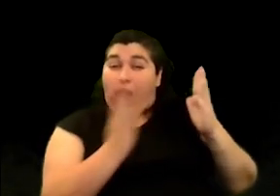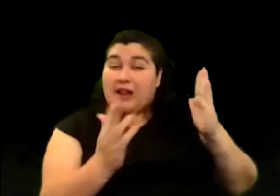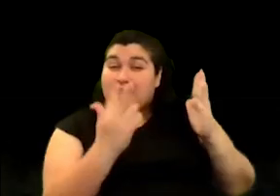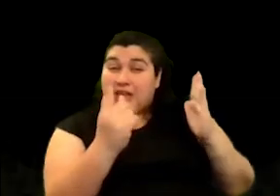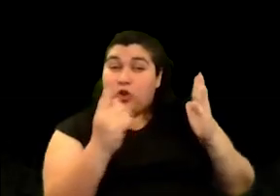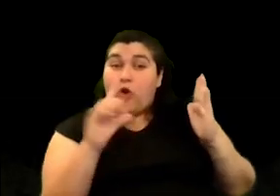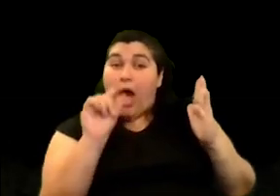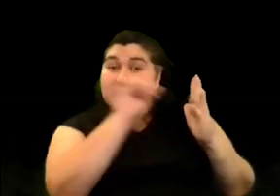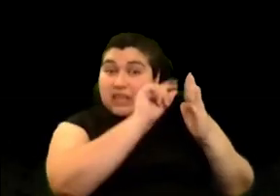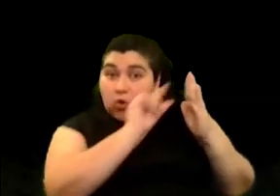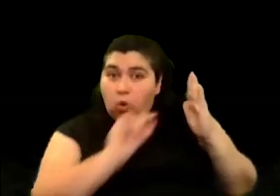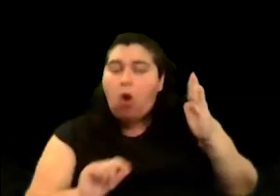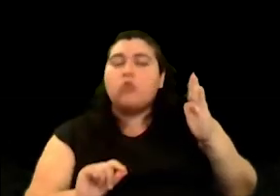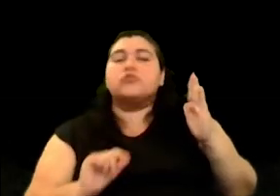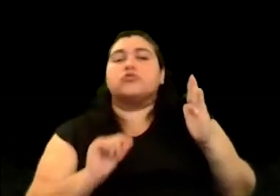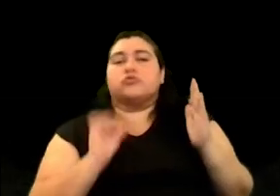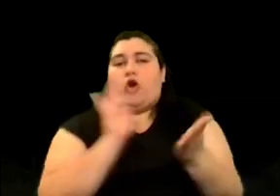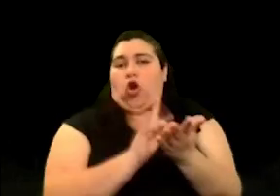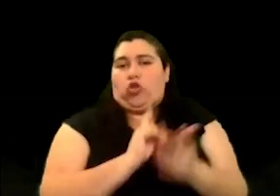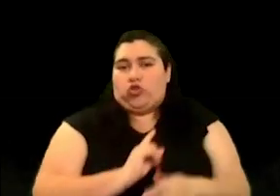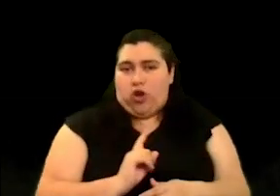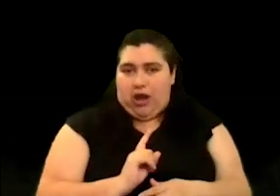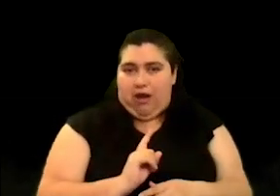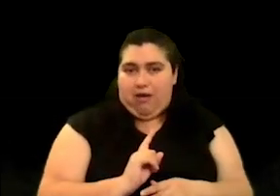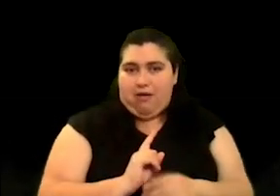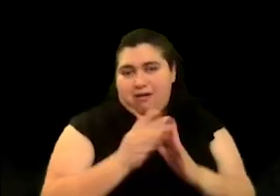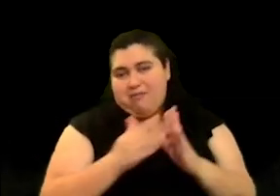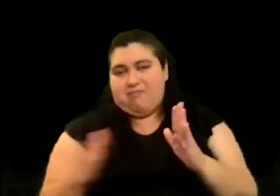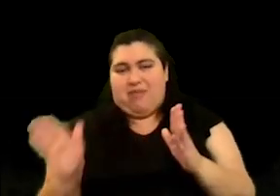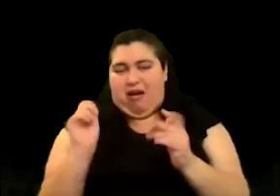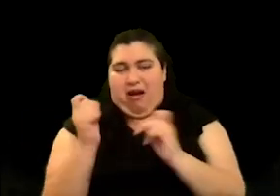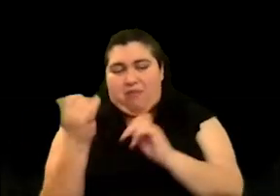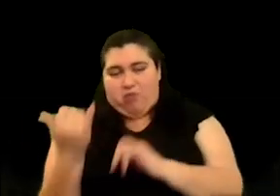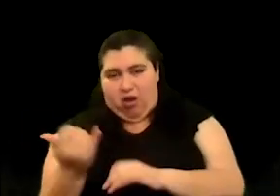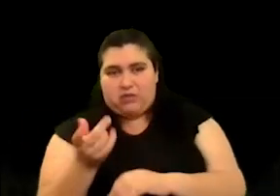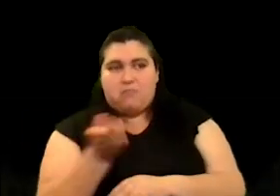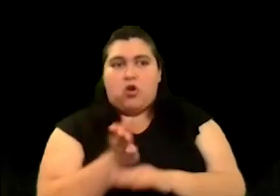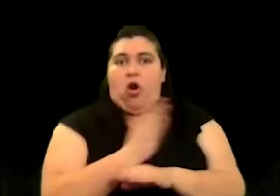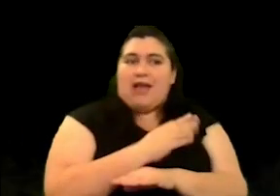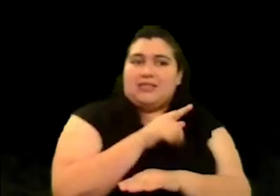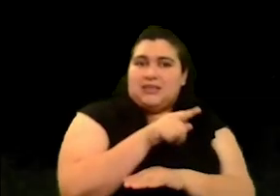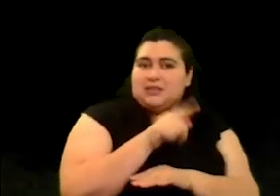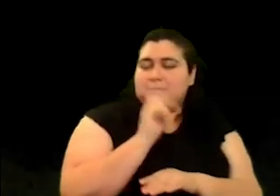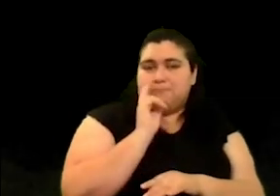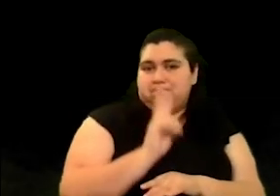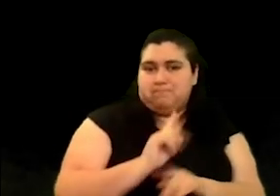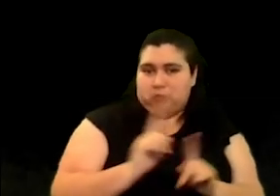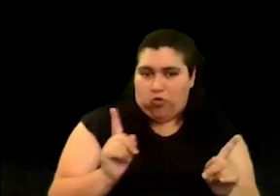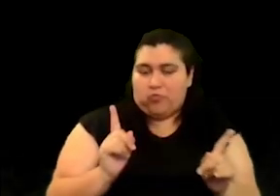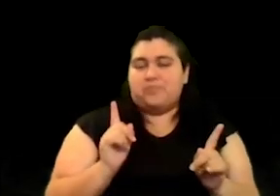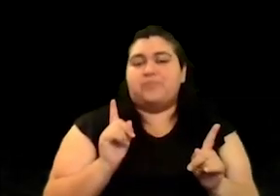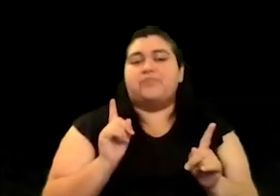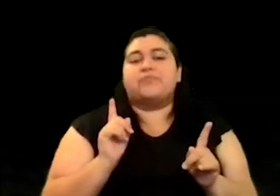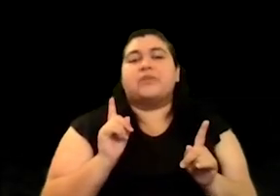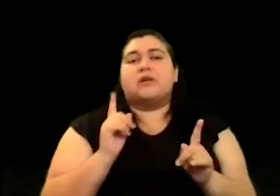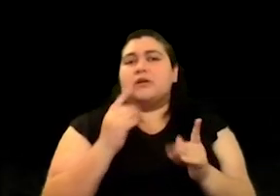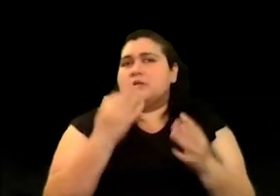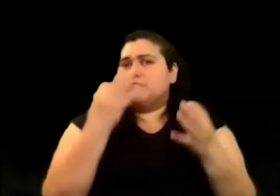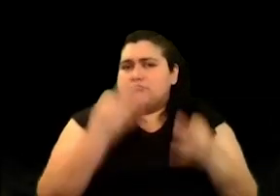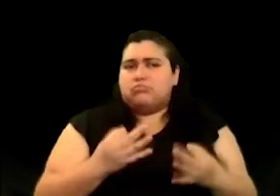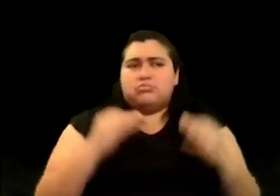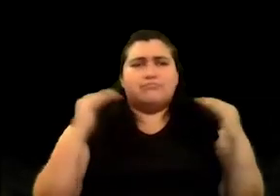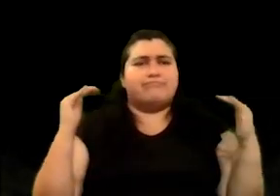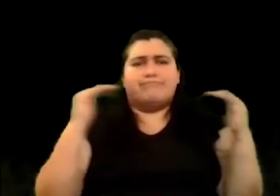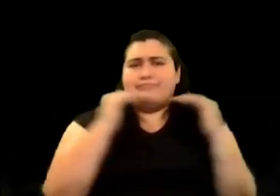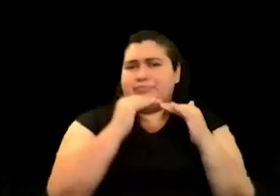Esto lo recuerda la Corte en el caso Molinos. Y después tenemos los rangos que tienen carácter infraconstitucional, pero